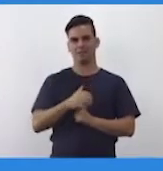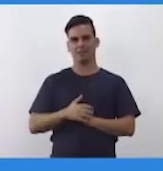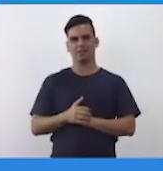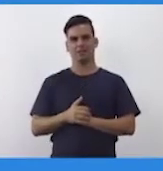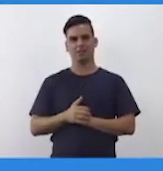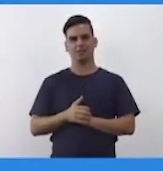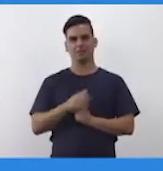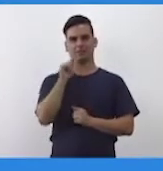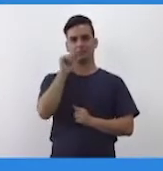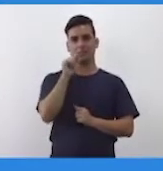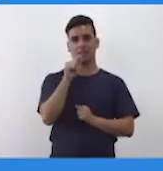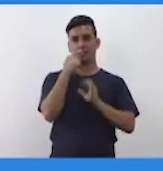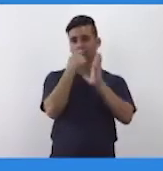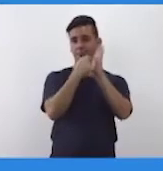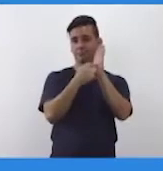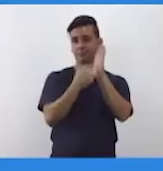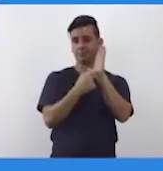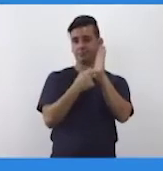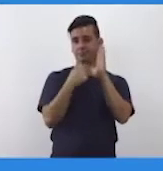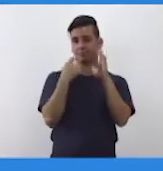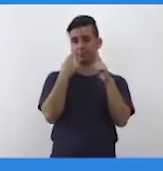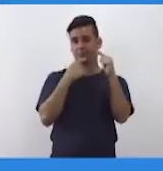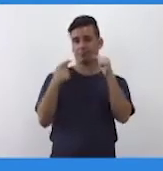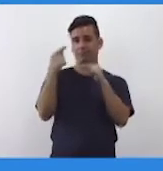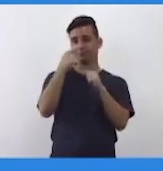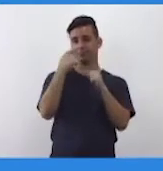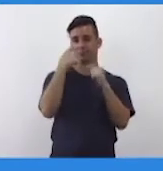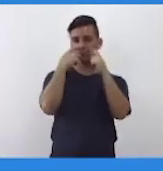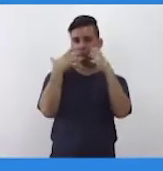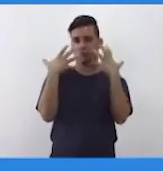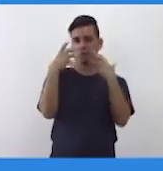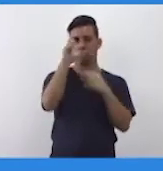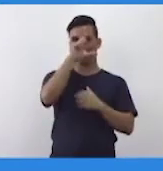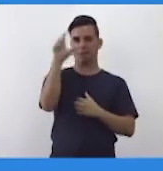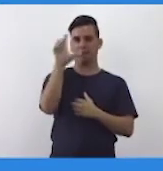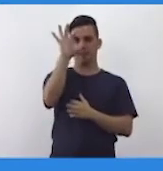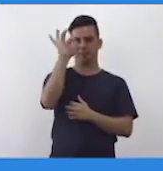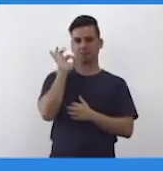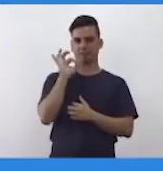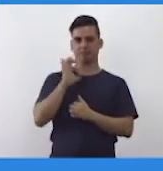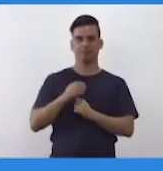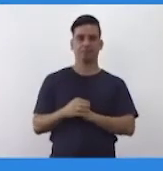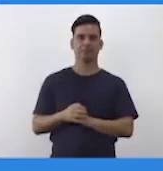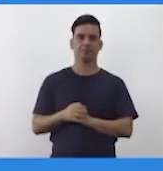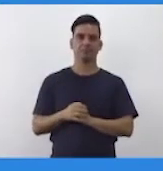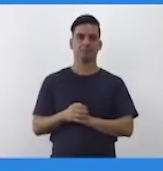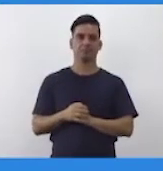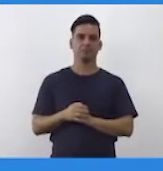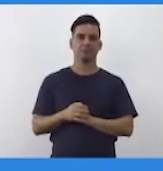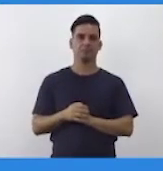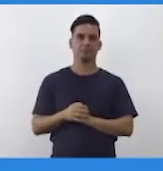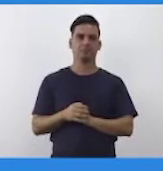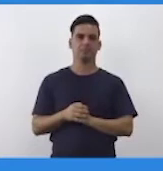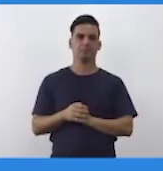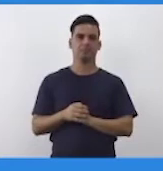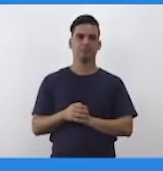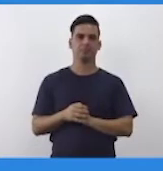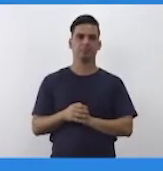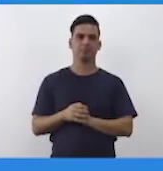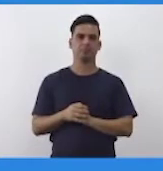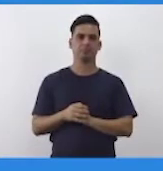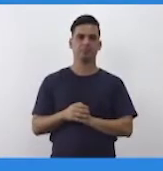esquema qué cosa debes de dominar. Vamos a hacer referencia que